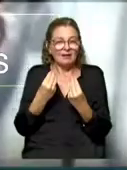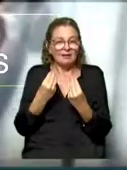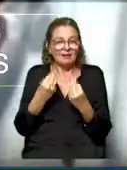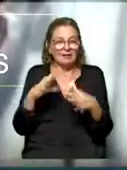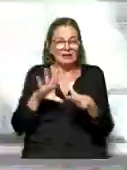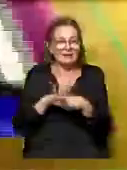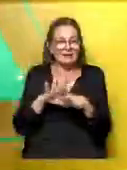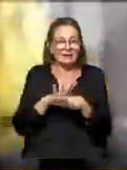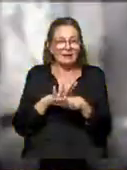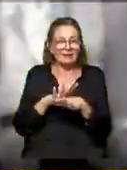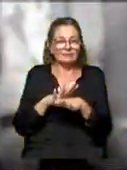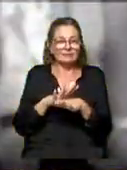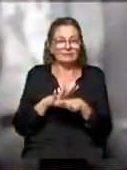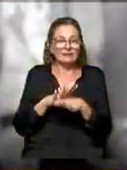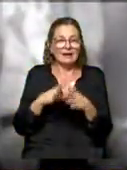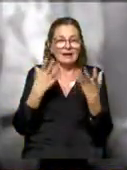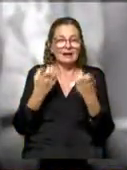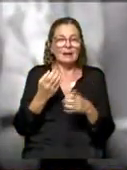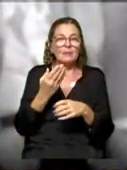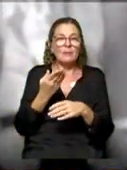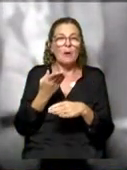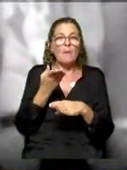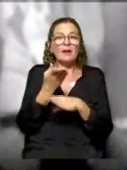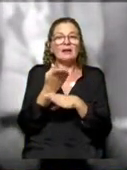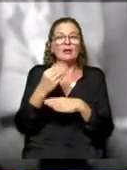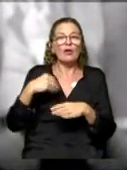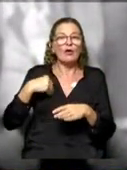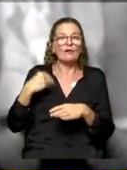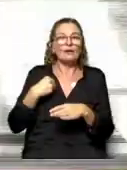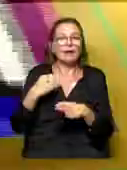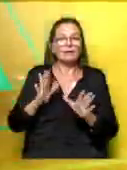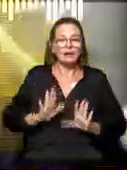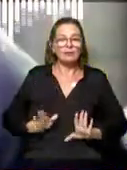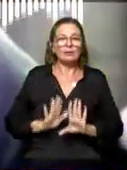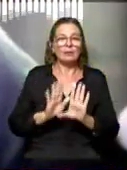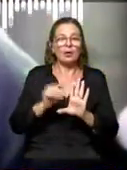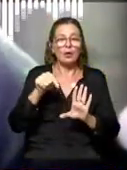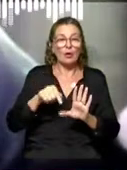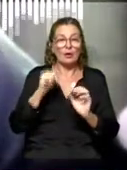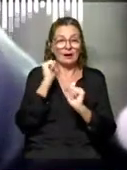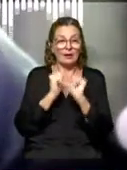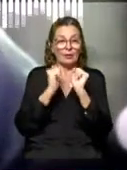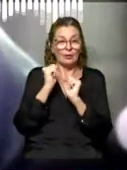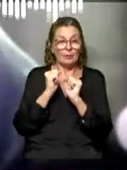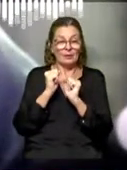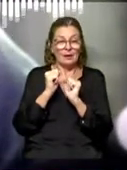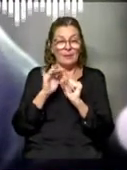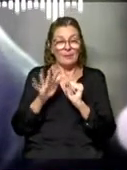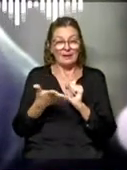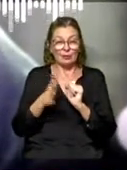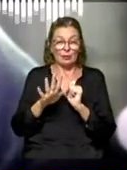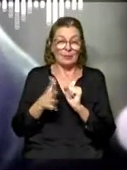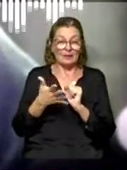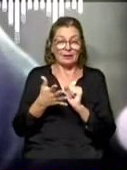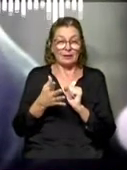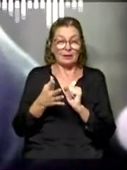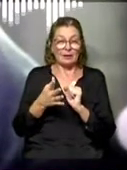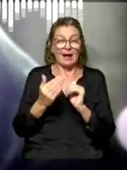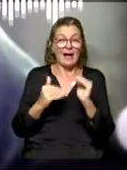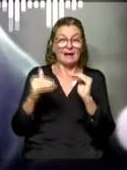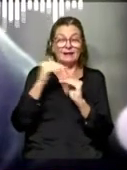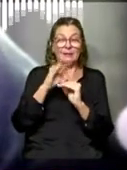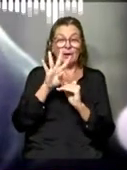Desarrollo Social. Le queremos pedir su confianza porque estamos preparados. Hoy la economía andará más o menos arriba